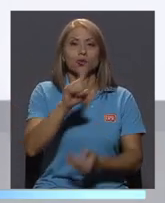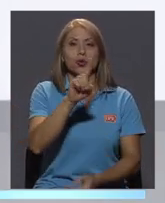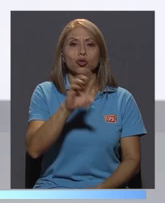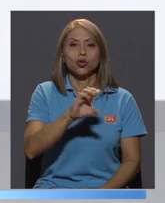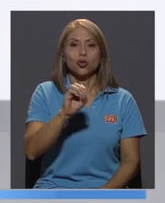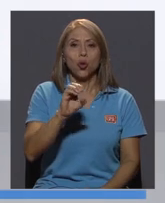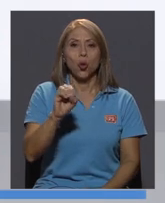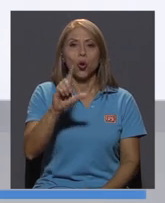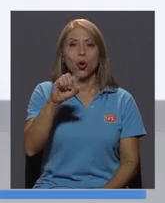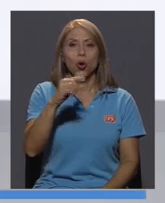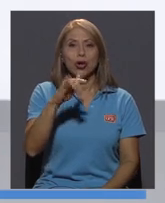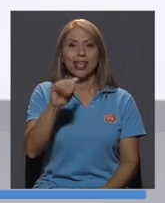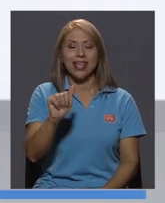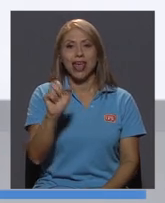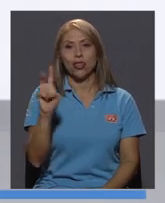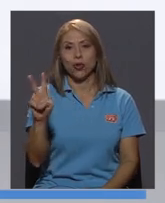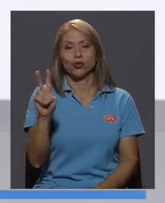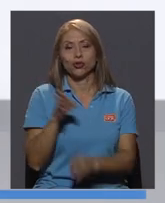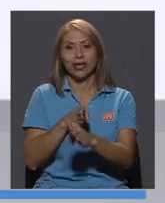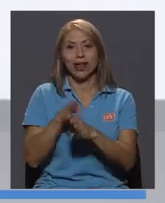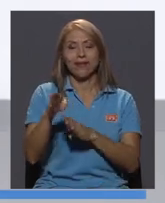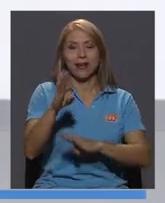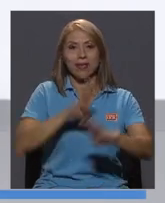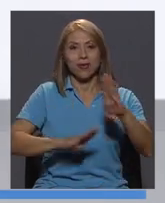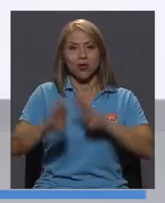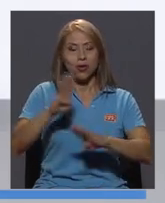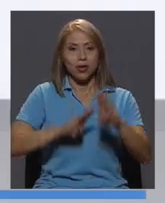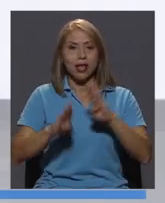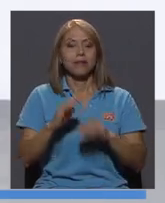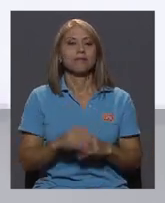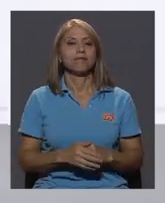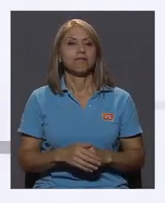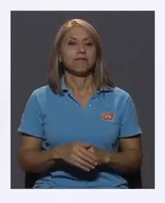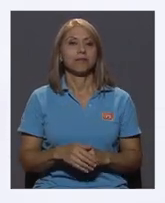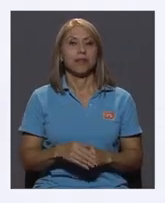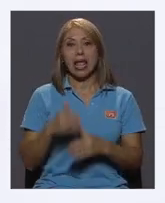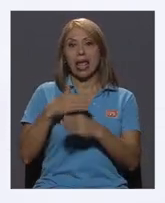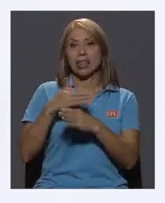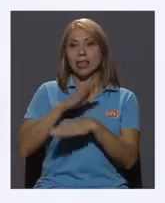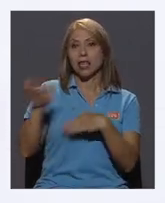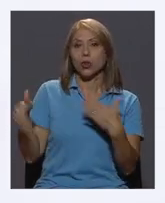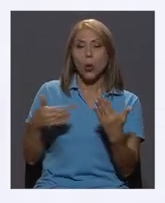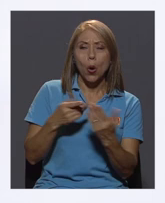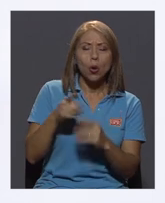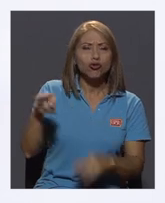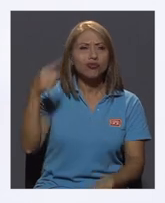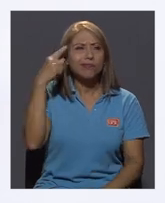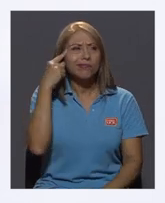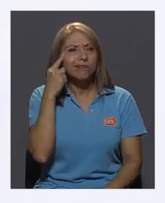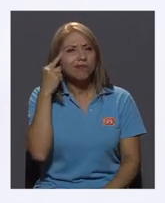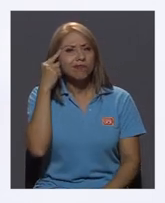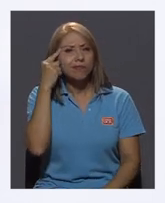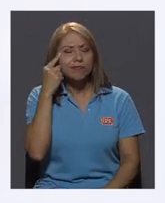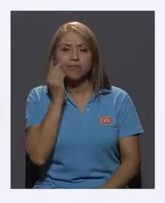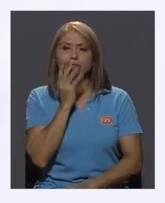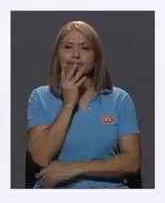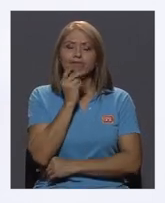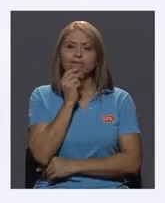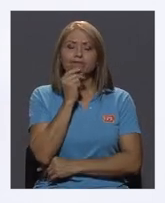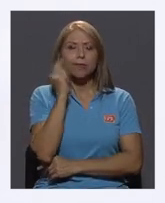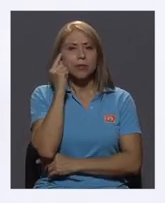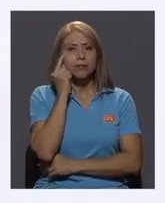2 de la carrera biología bueno entre todos pensando se nos ocurrió que